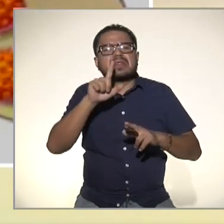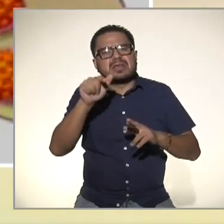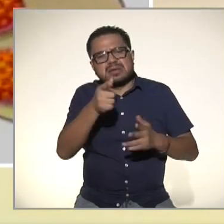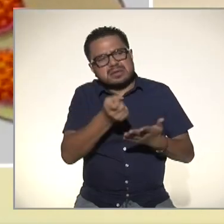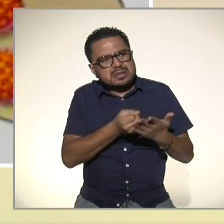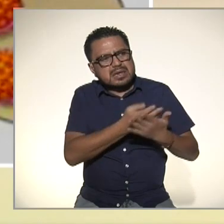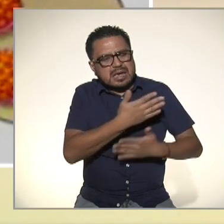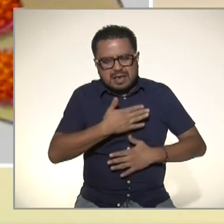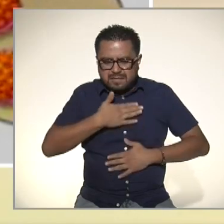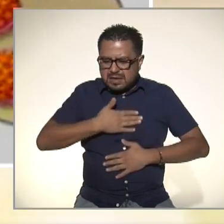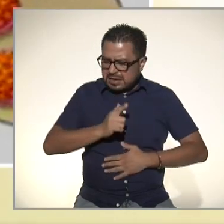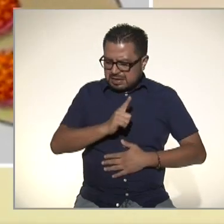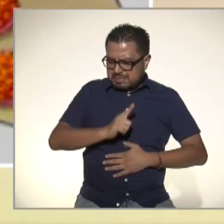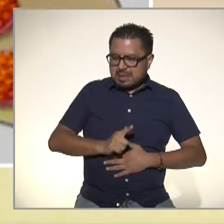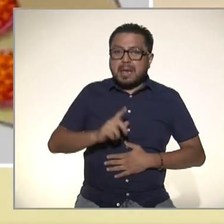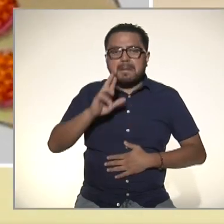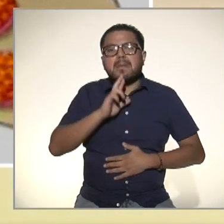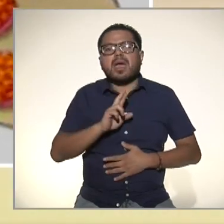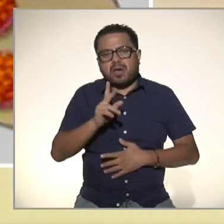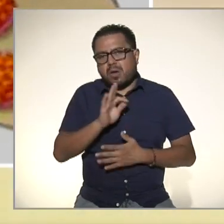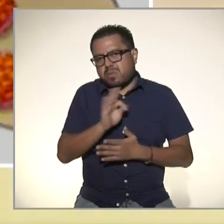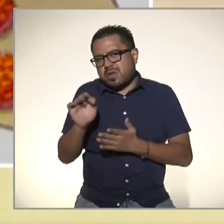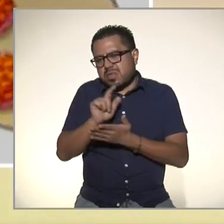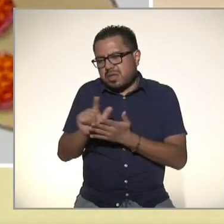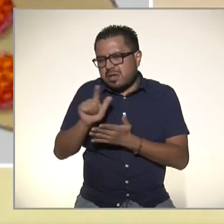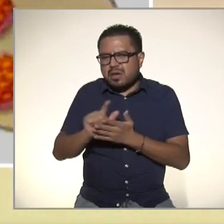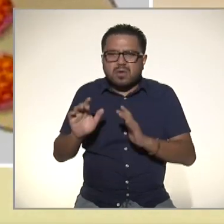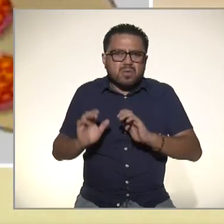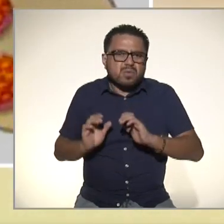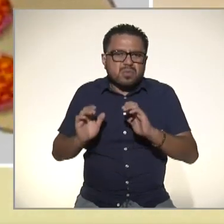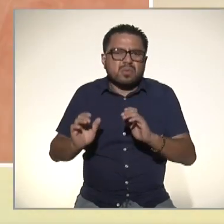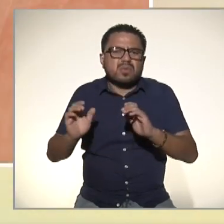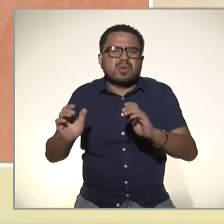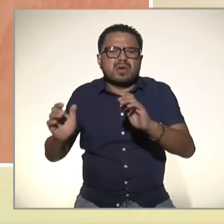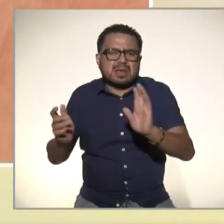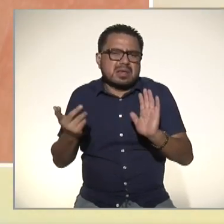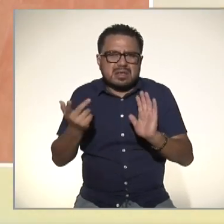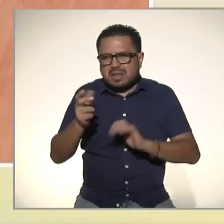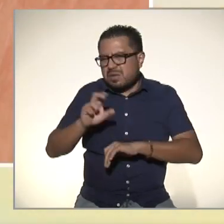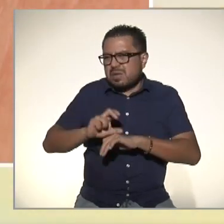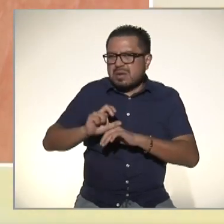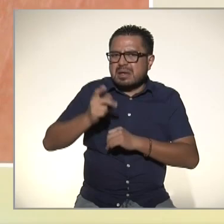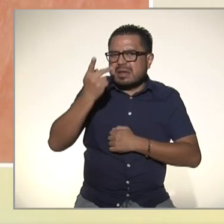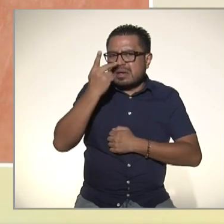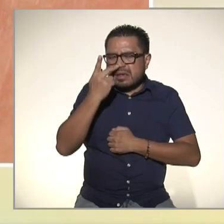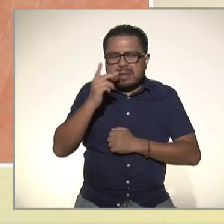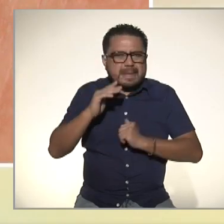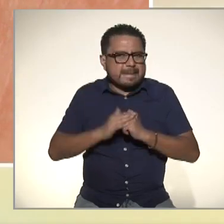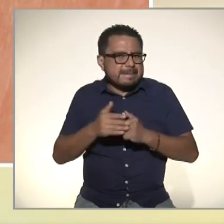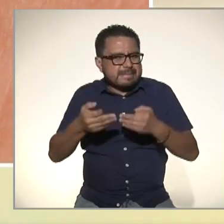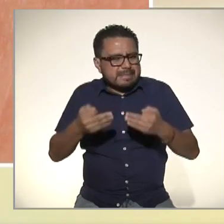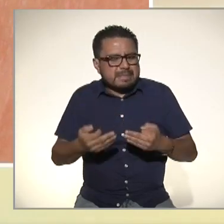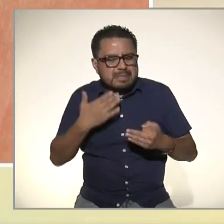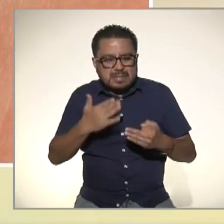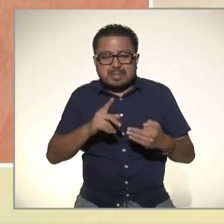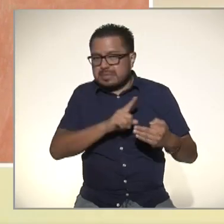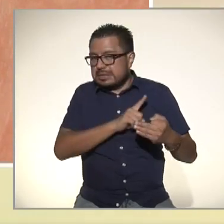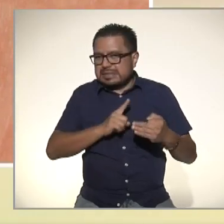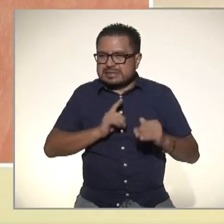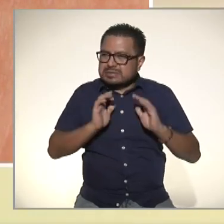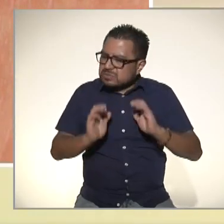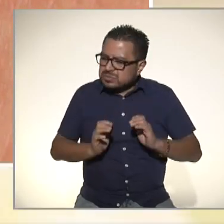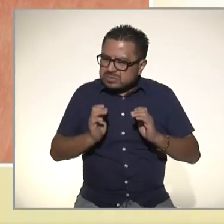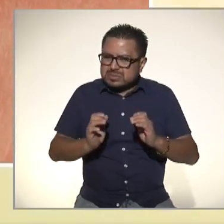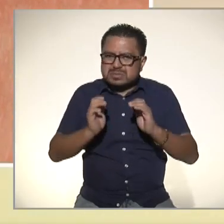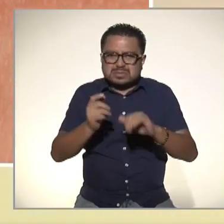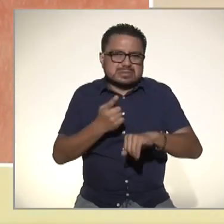Con esto vamos a tener una mejor higiene y poder cuidar los genitales de cierta manera. Entonces, sí hay que tener mucho cuidado con